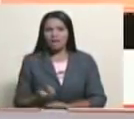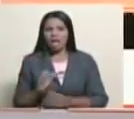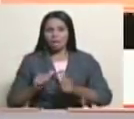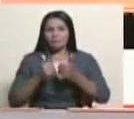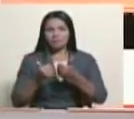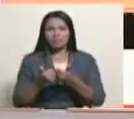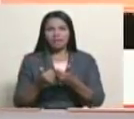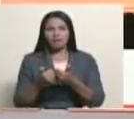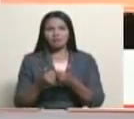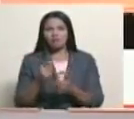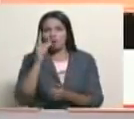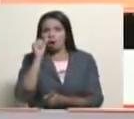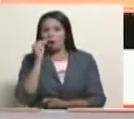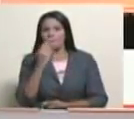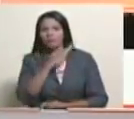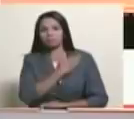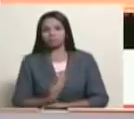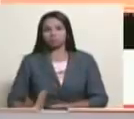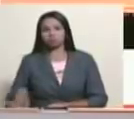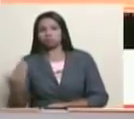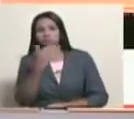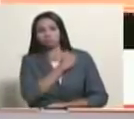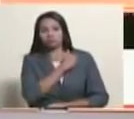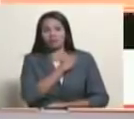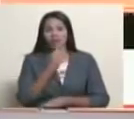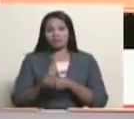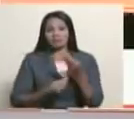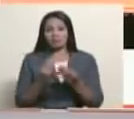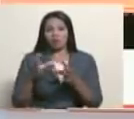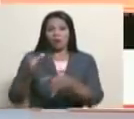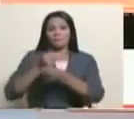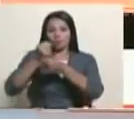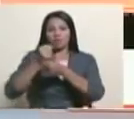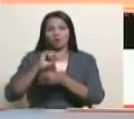empezando por el autoproclamado, se apoderaron de Citgo,